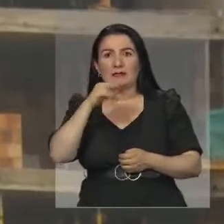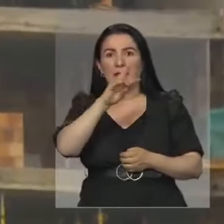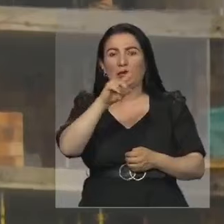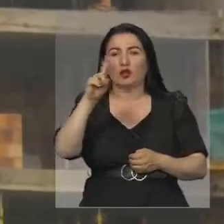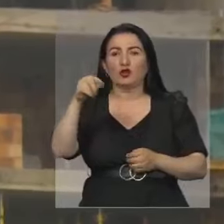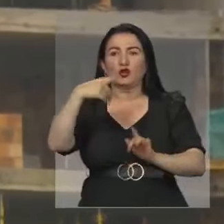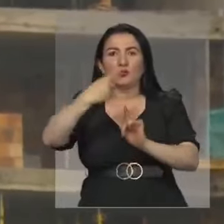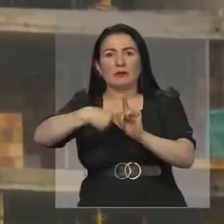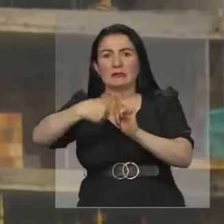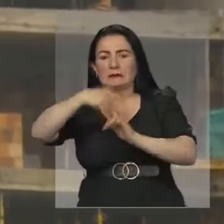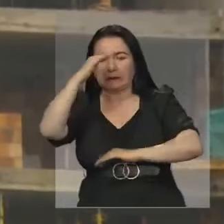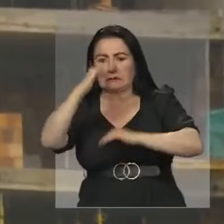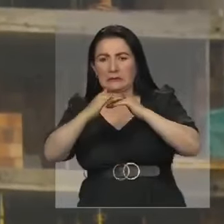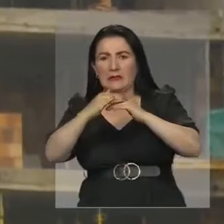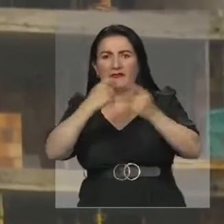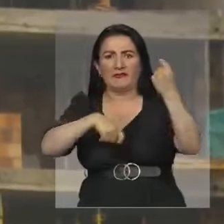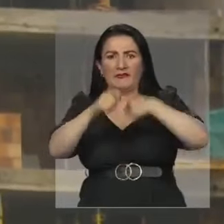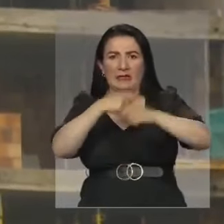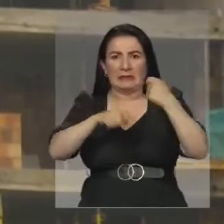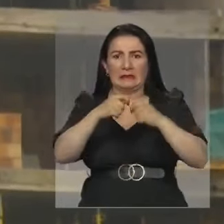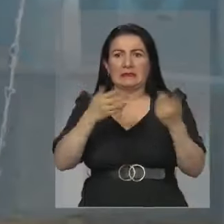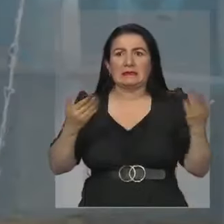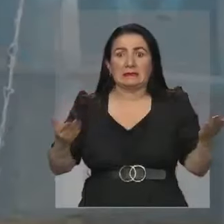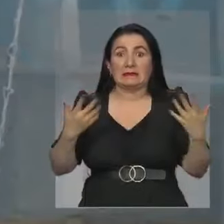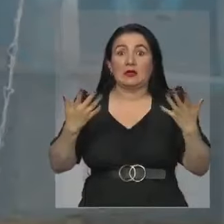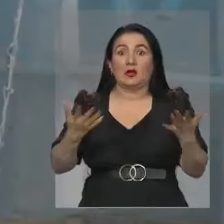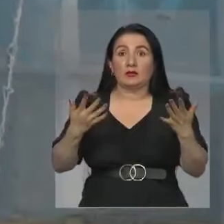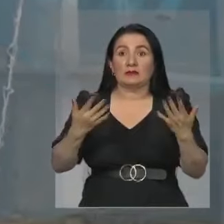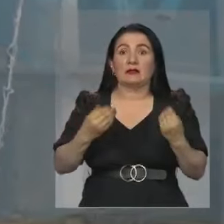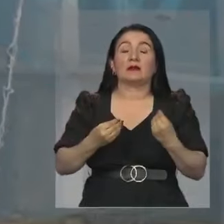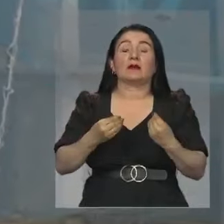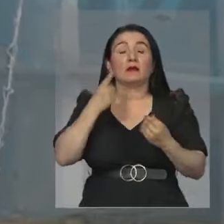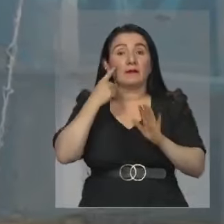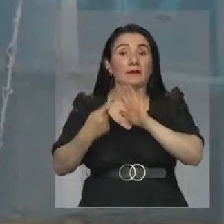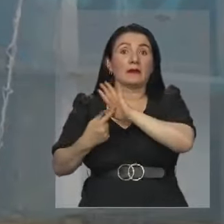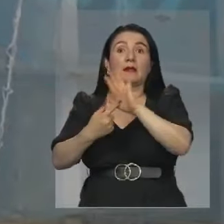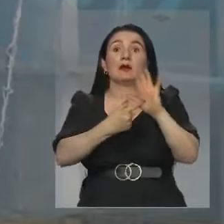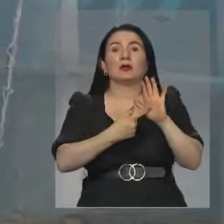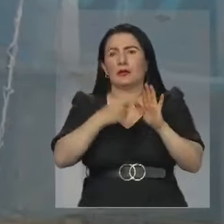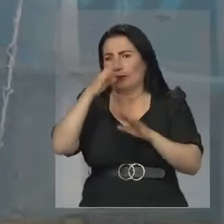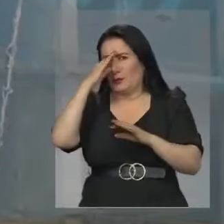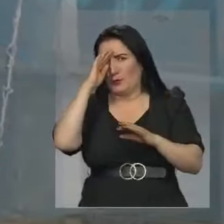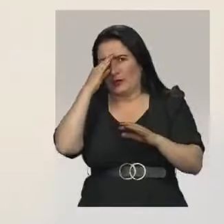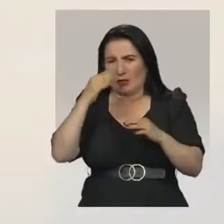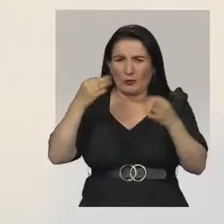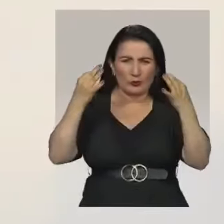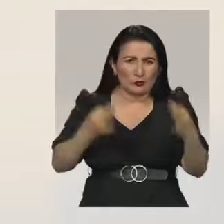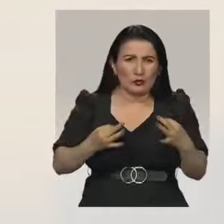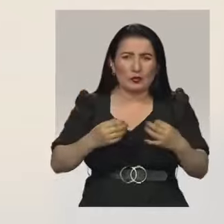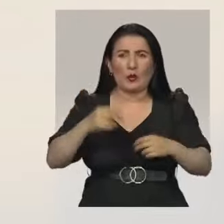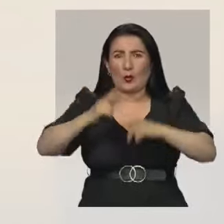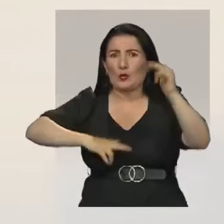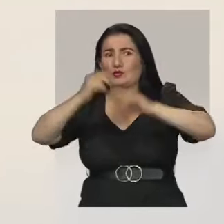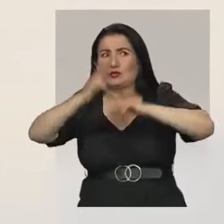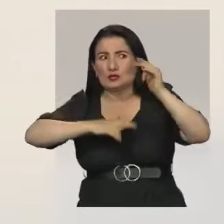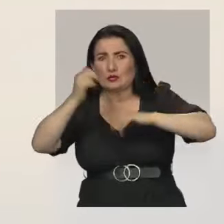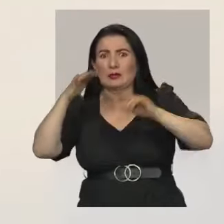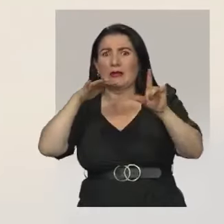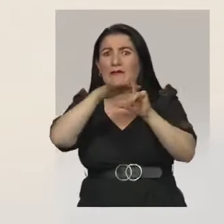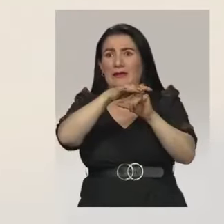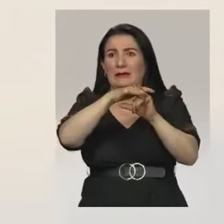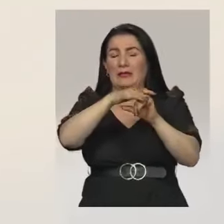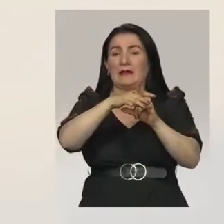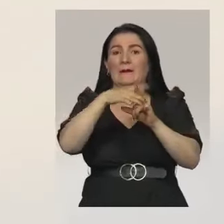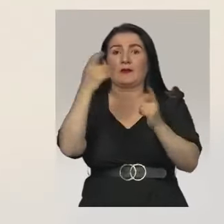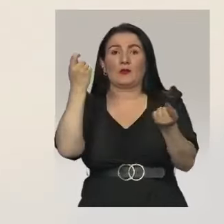en indicadores de ventas y lanzamientos, cifras que también reflejan una dura realidad para el sector de la construcción. Y hoy los niveles